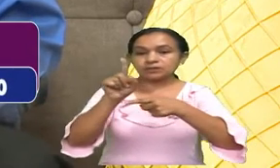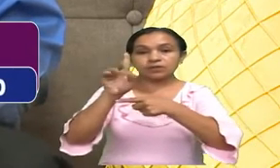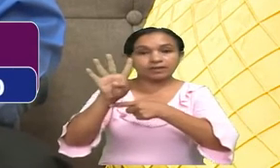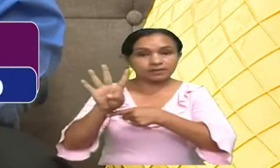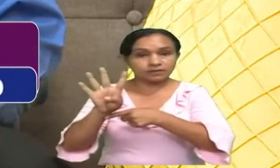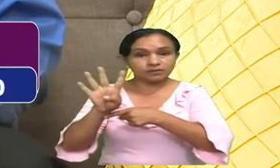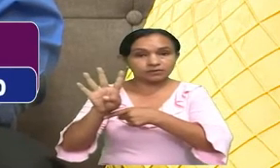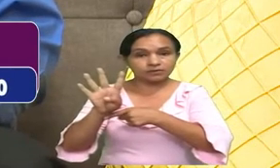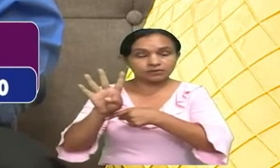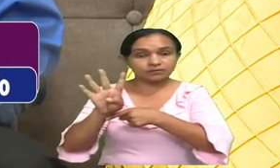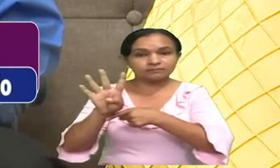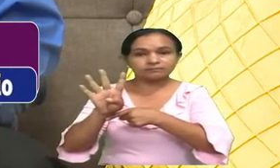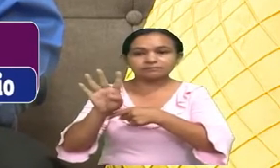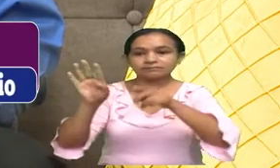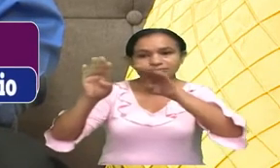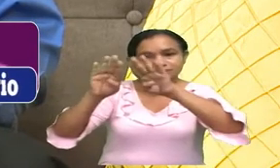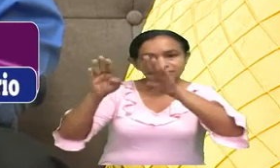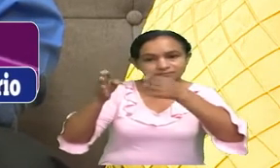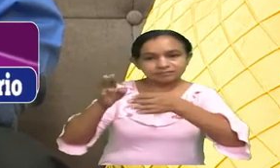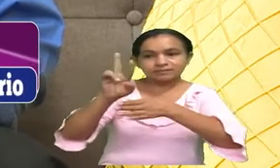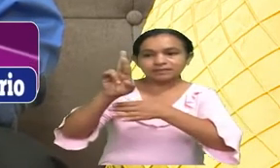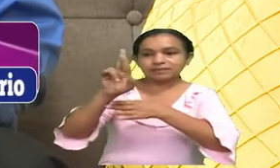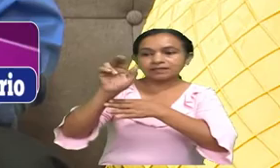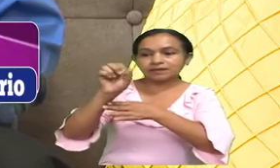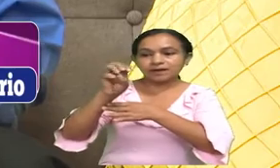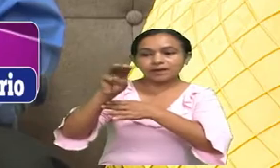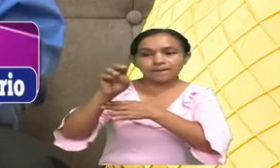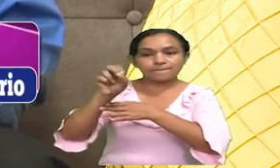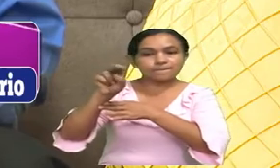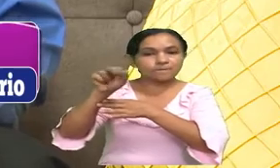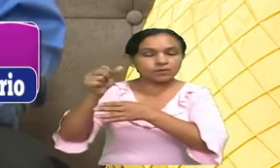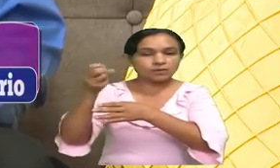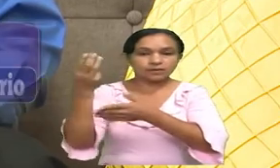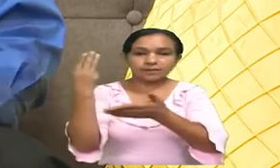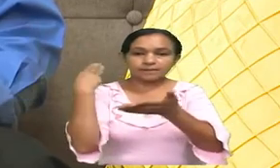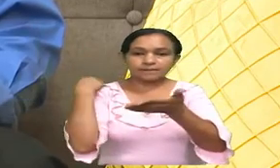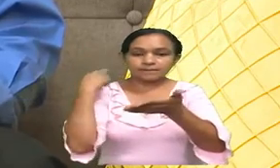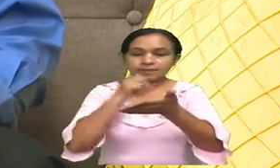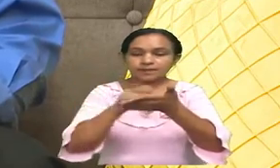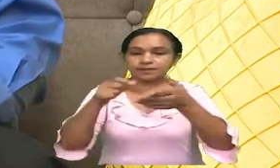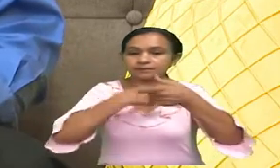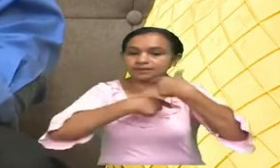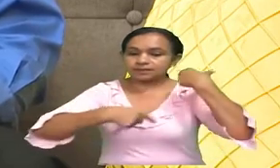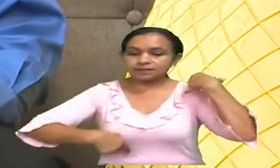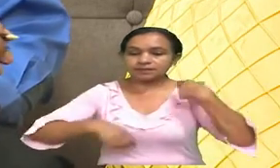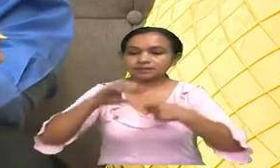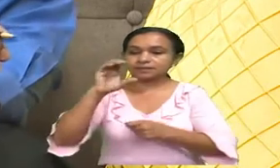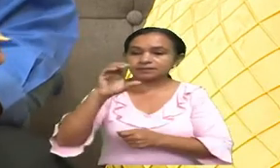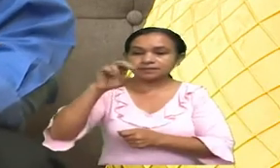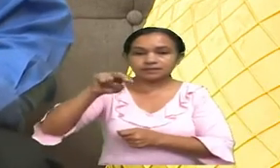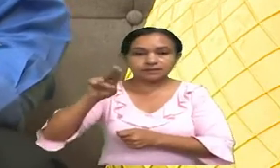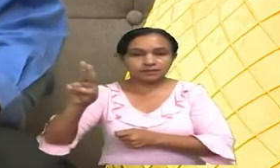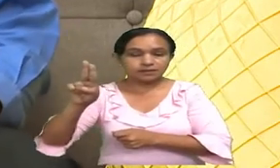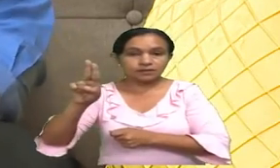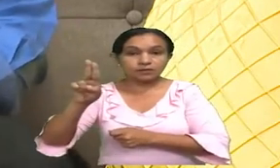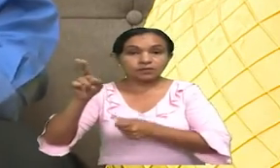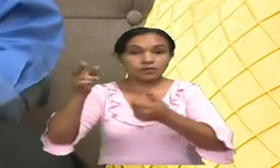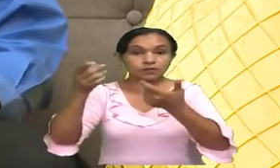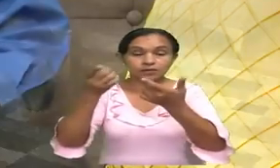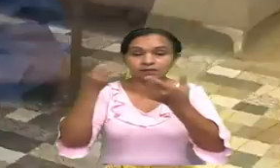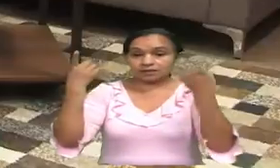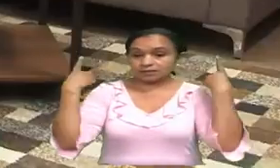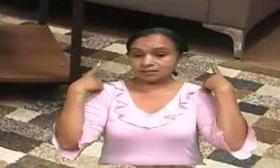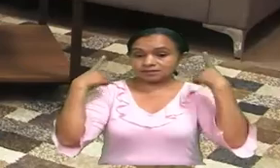114. Pues con nosotros la compañera Ramona Rodríguez, maestra y presidenta del CNU, y rectora también de la UNAM Managua. De la UNAM